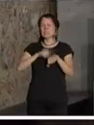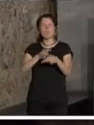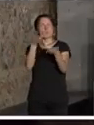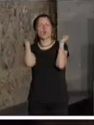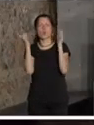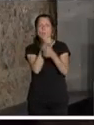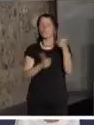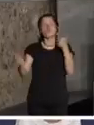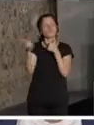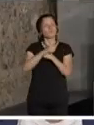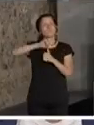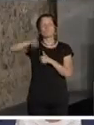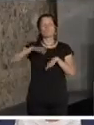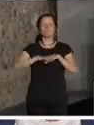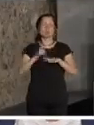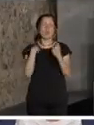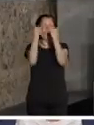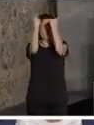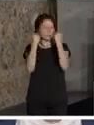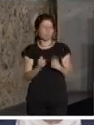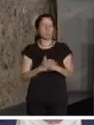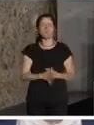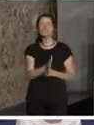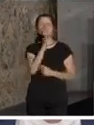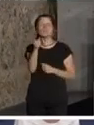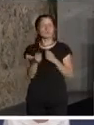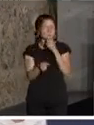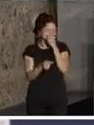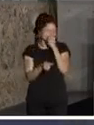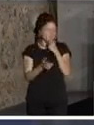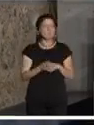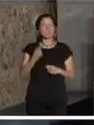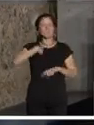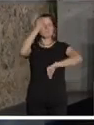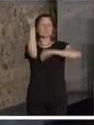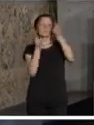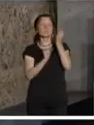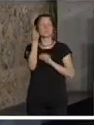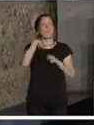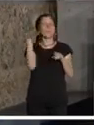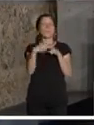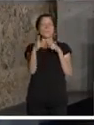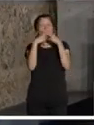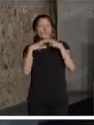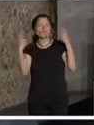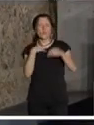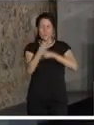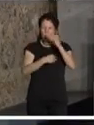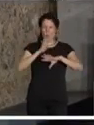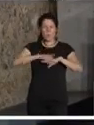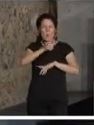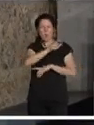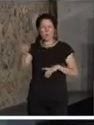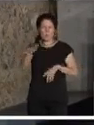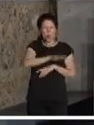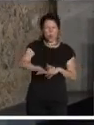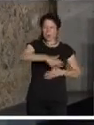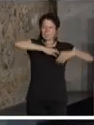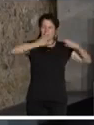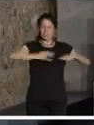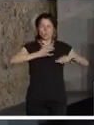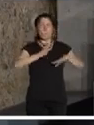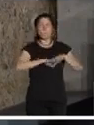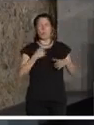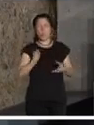es una prioridad para las instituciones y por tanto metemos presupuesto y hacemos política públicas para que pueda haber lugares seguros